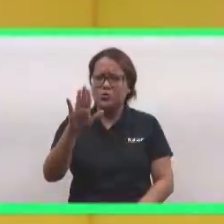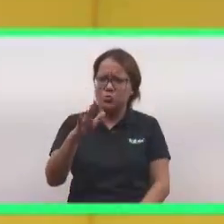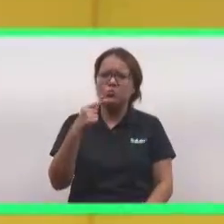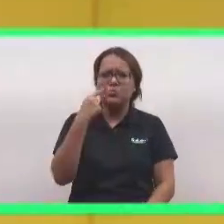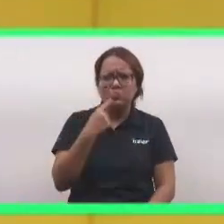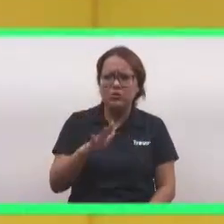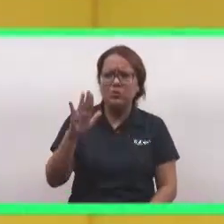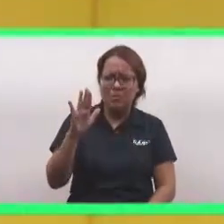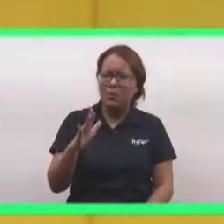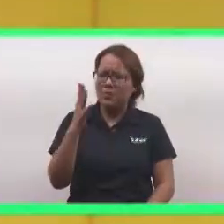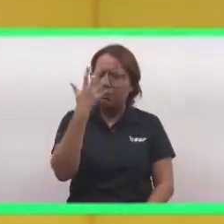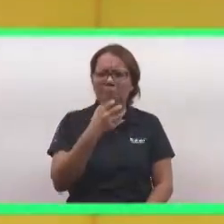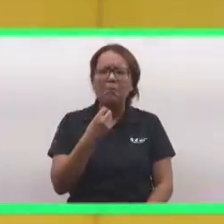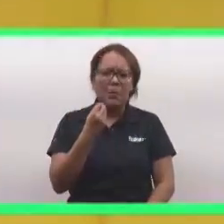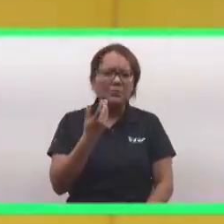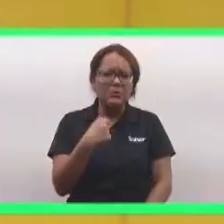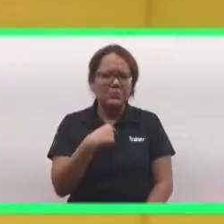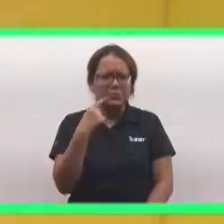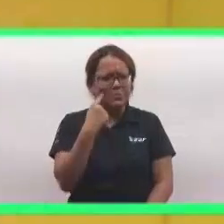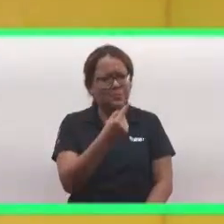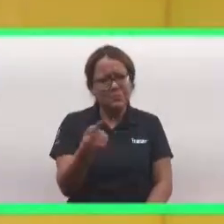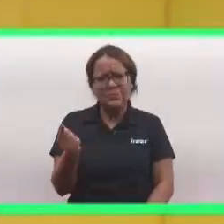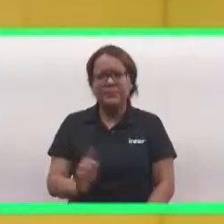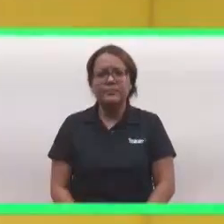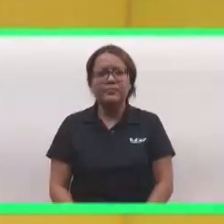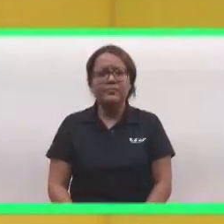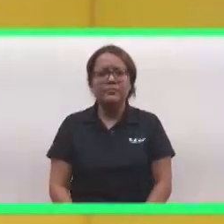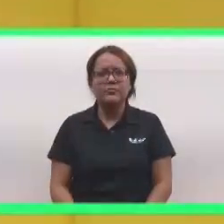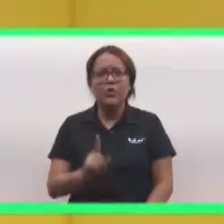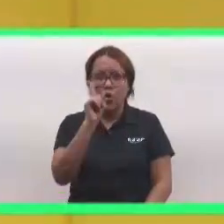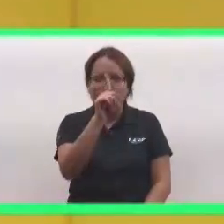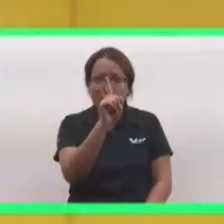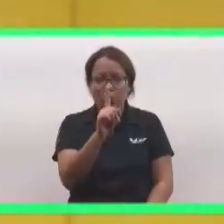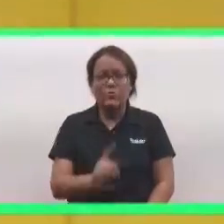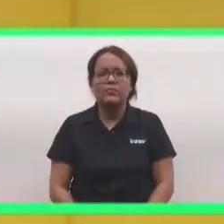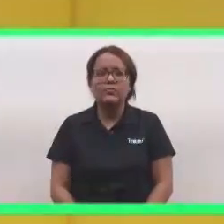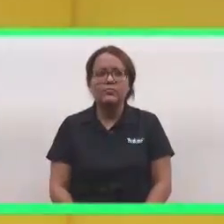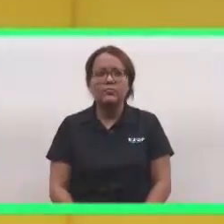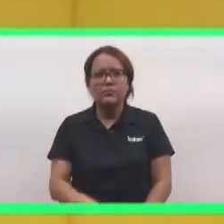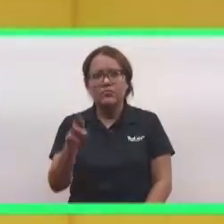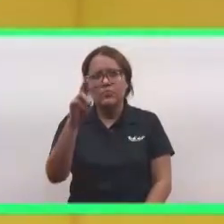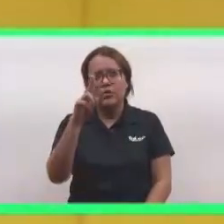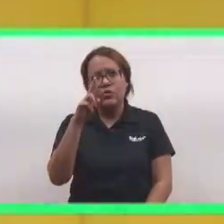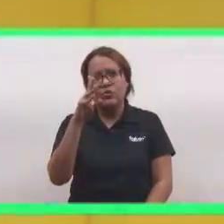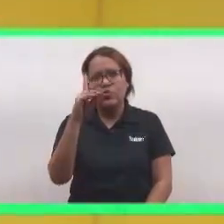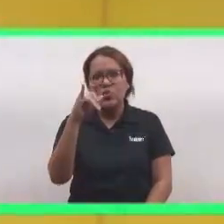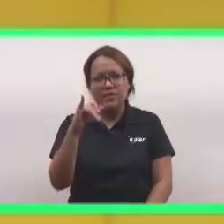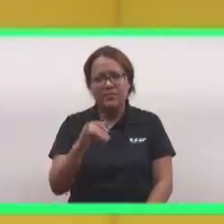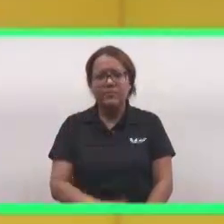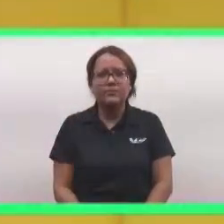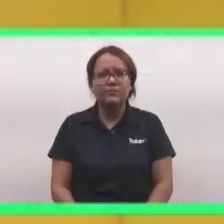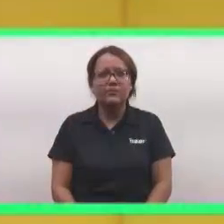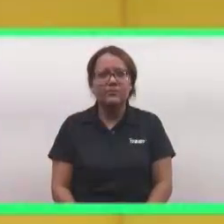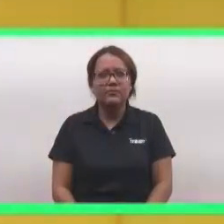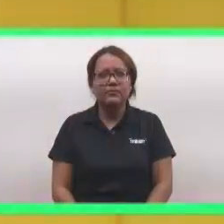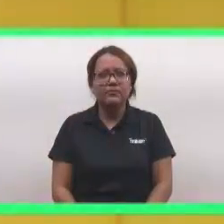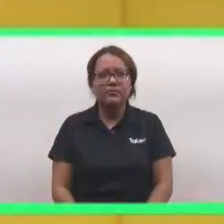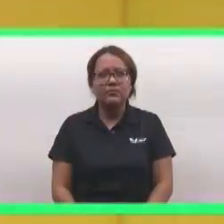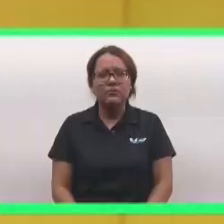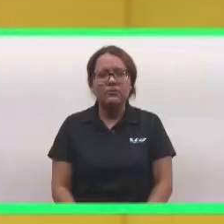son ellos, son artistas, maravillosos ellos. Y uno de ellos estaba, dice que Rudy Gracia, lo voy a decir de esa forma.